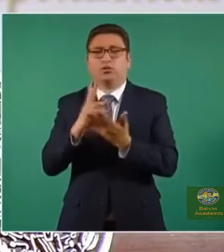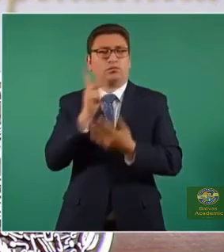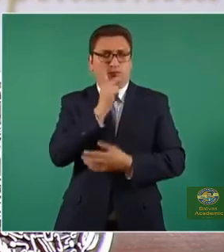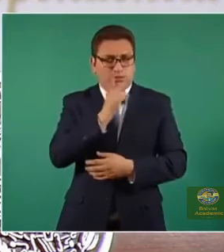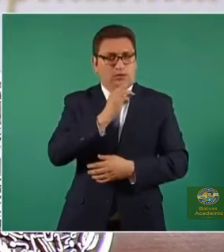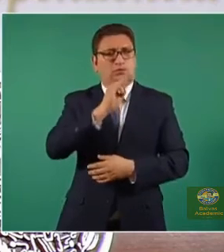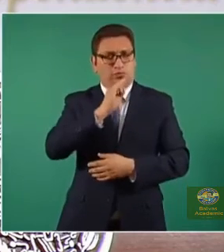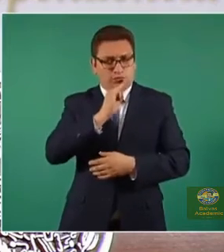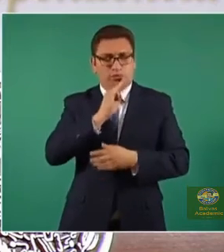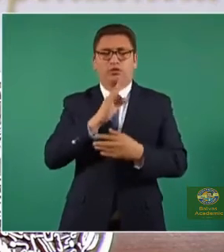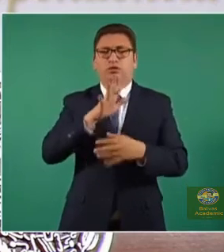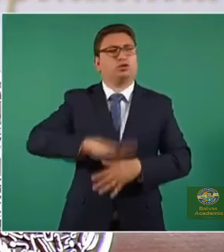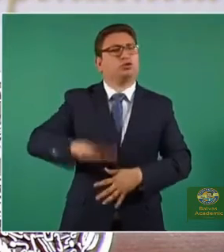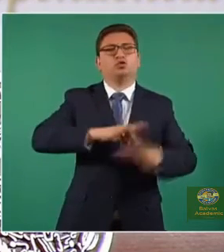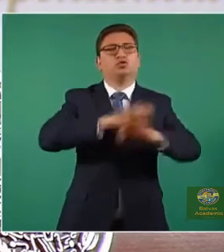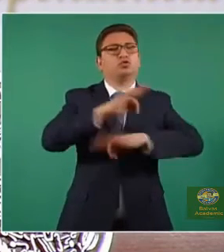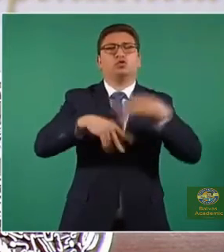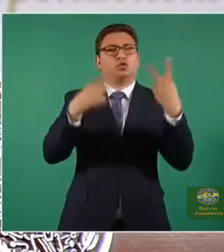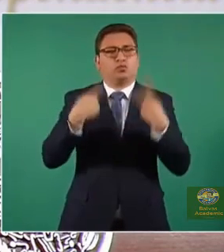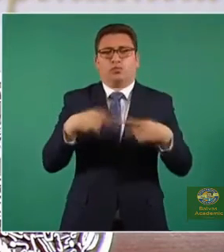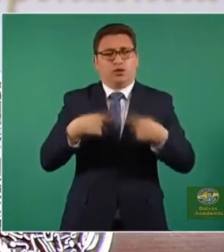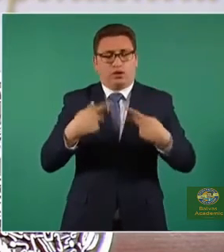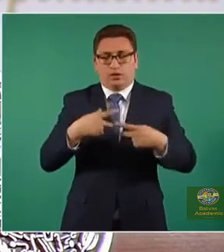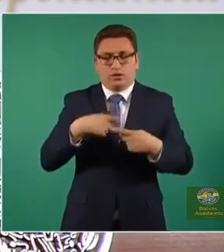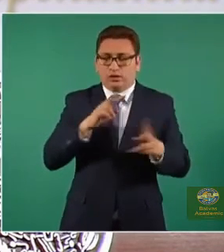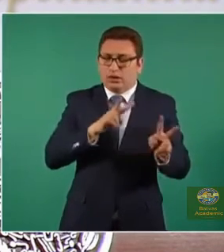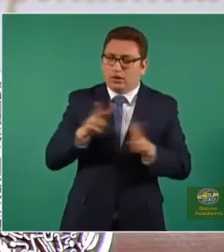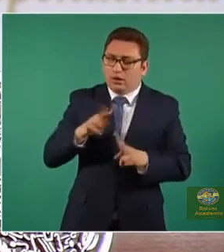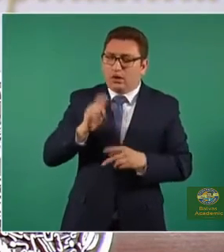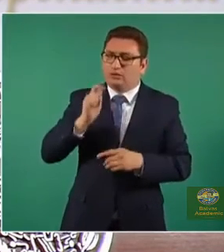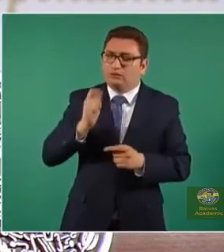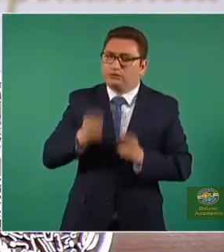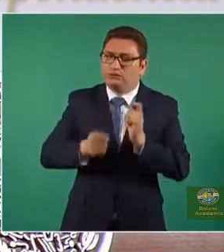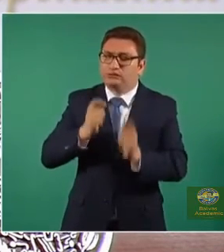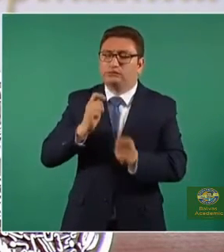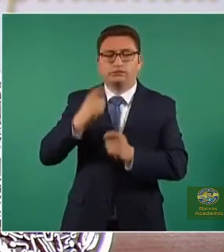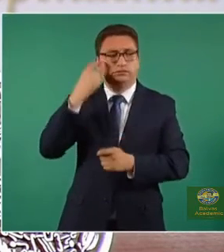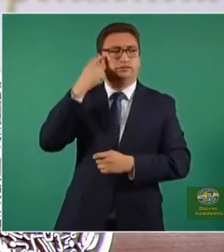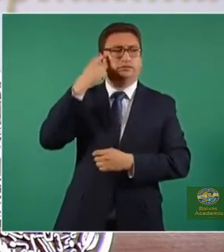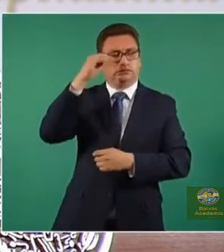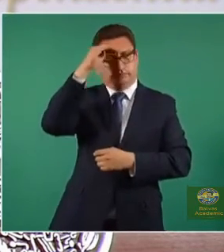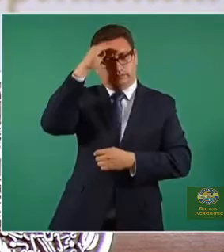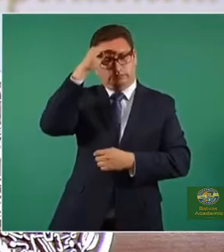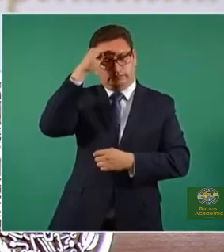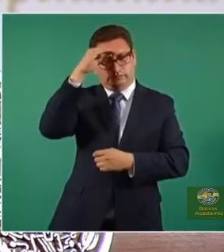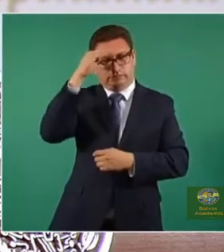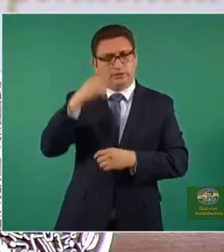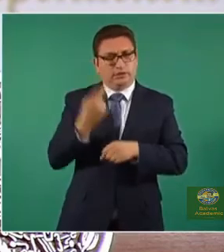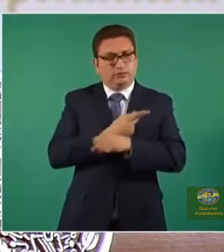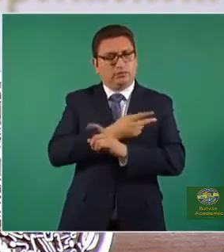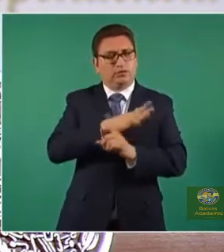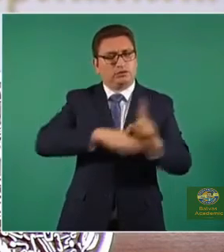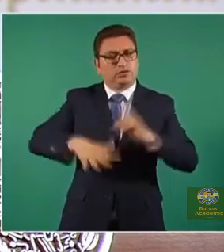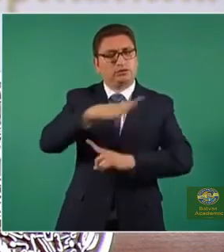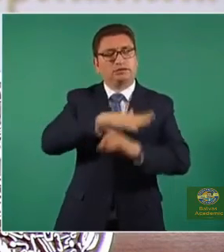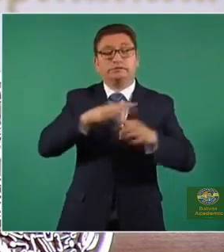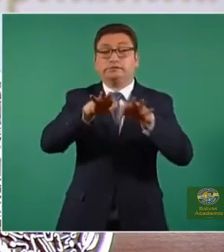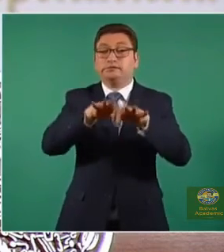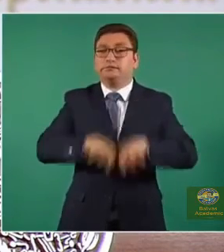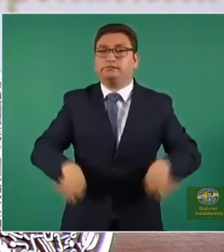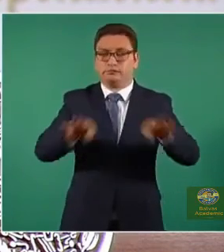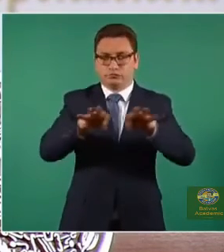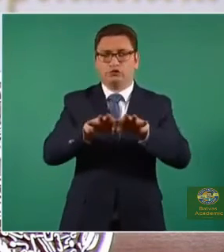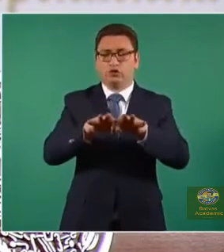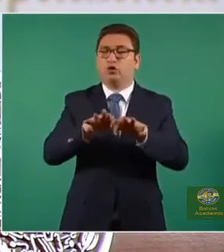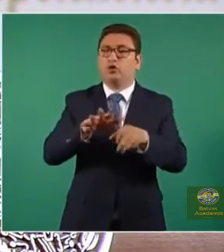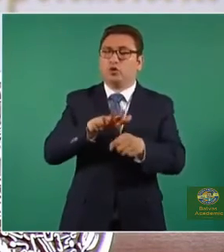la sociedad en general, nos van a dar oportunidad de precisamente reflexionar acerca de esta situación que tenemos que tener como prioridad, que